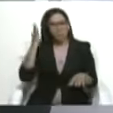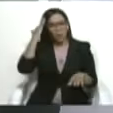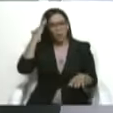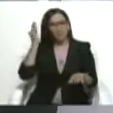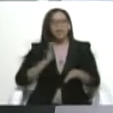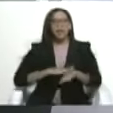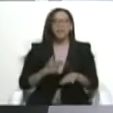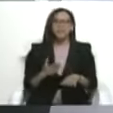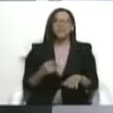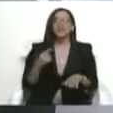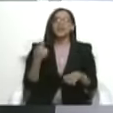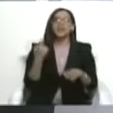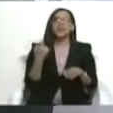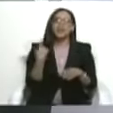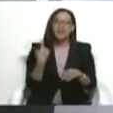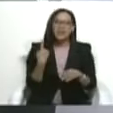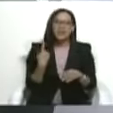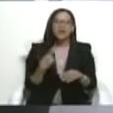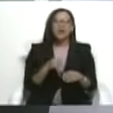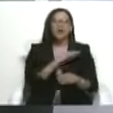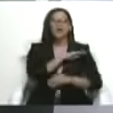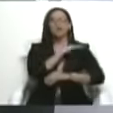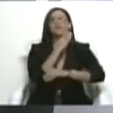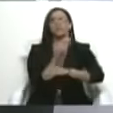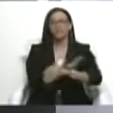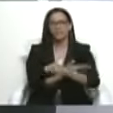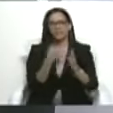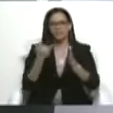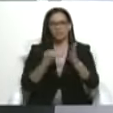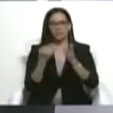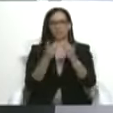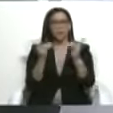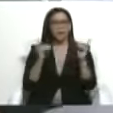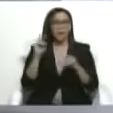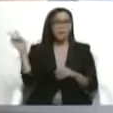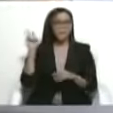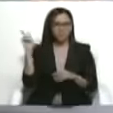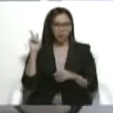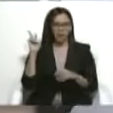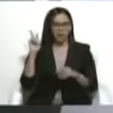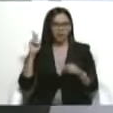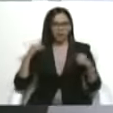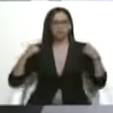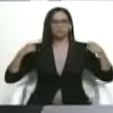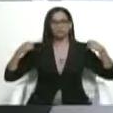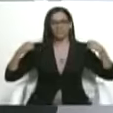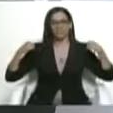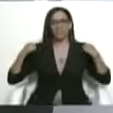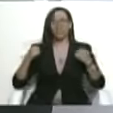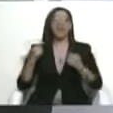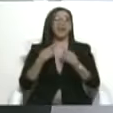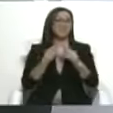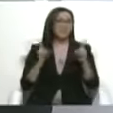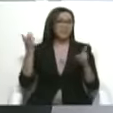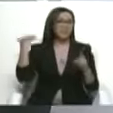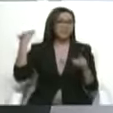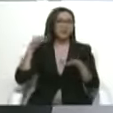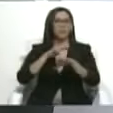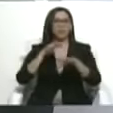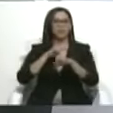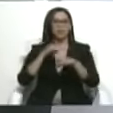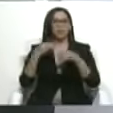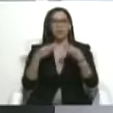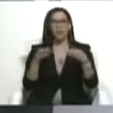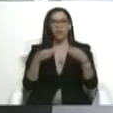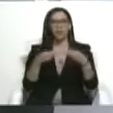primero, por la fortaleza de las instituciones democráticas venezolanas, a diferencia del pasado, que hay un Ministerio Público que